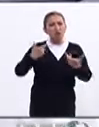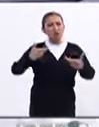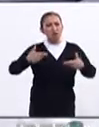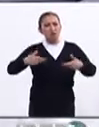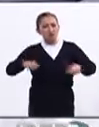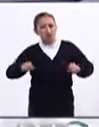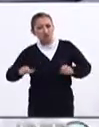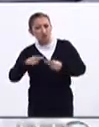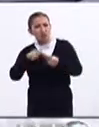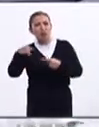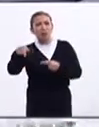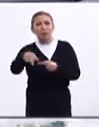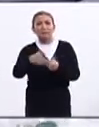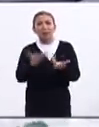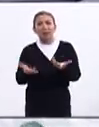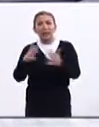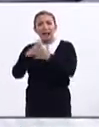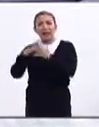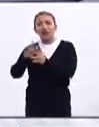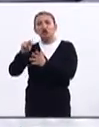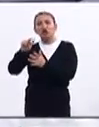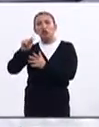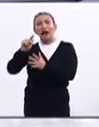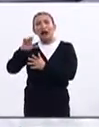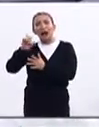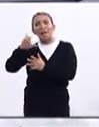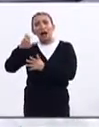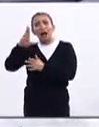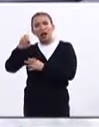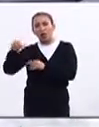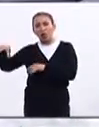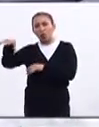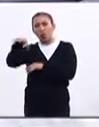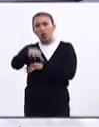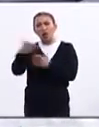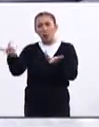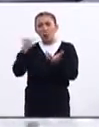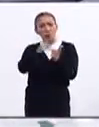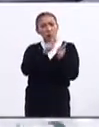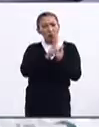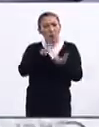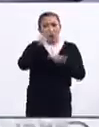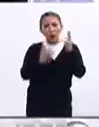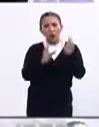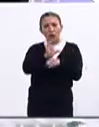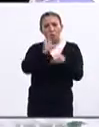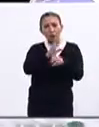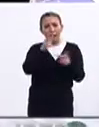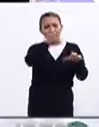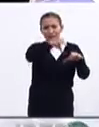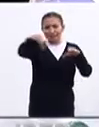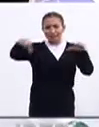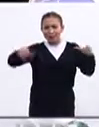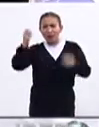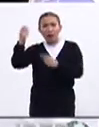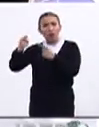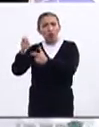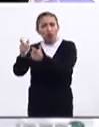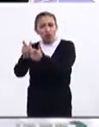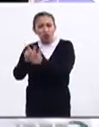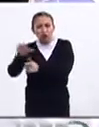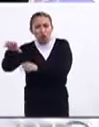montoneros, la guerrilla Tupac Amaru, por ejemplo, desde luego las Fuerzas Armadas Revolucionarias de Colombia. Entonces, algunos de esas